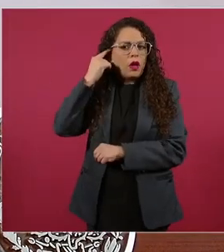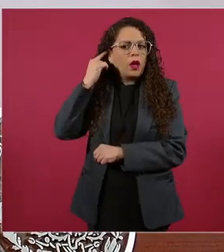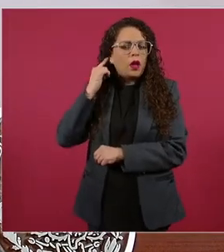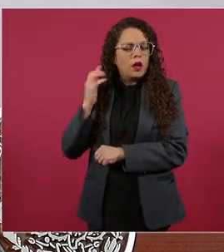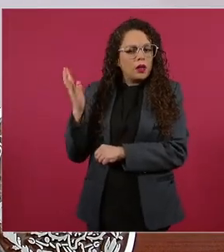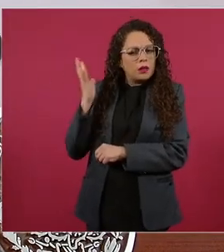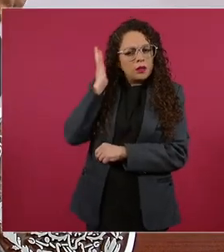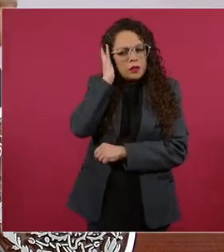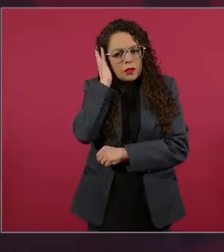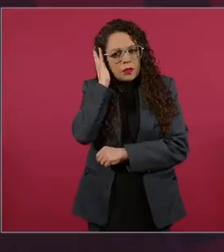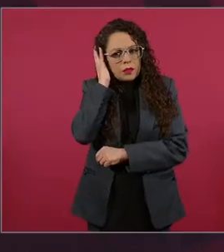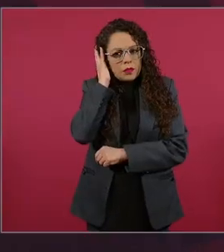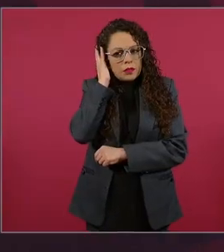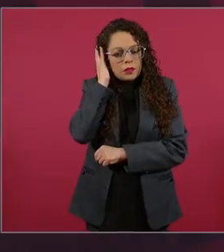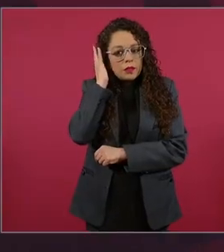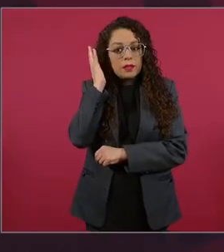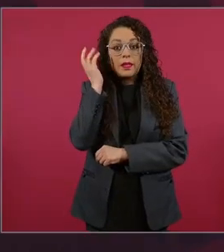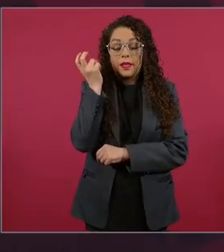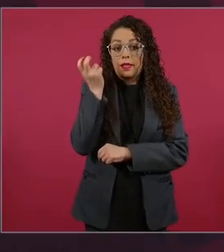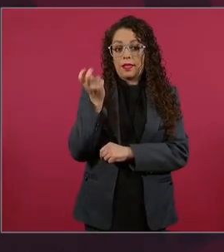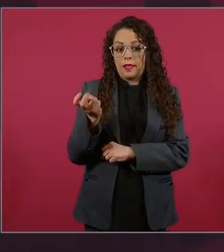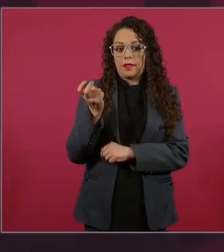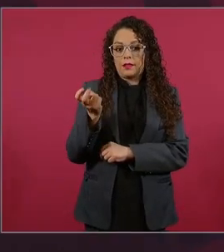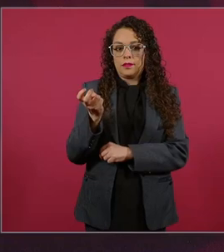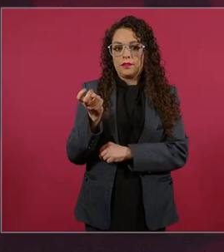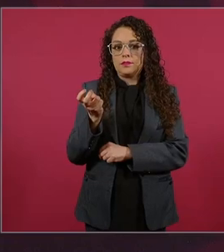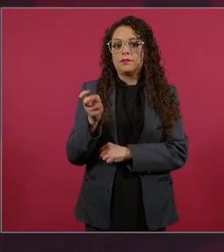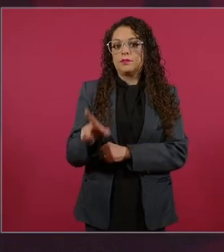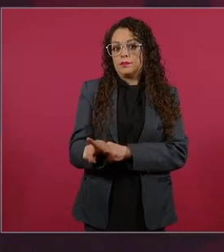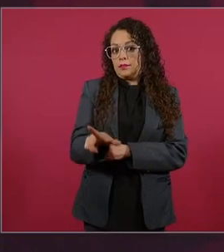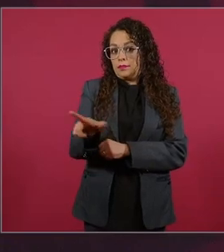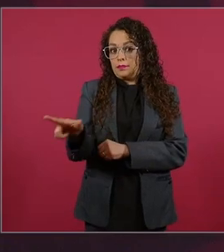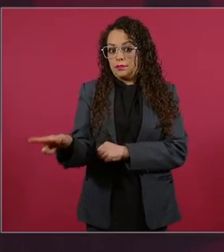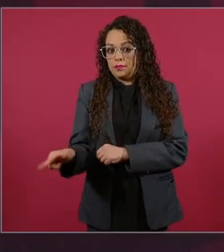Y ya de inmediato, pues,